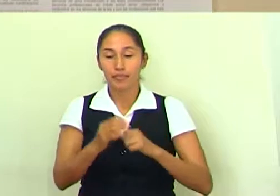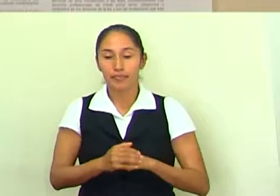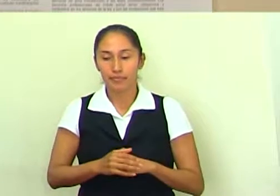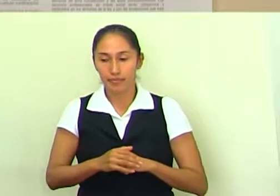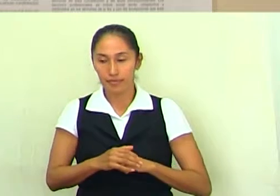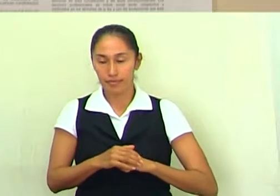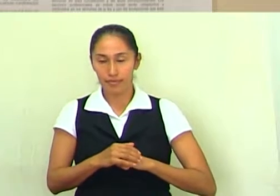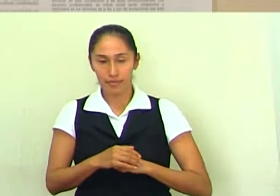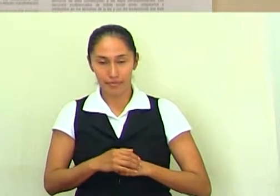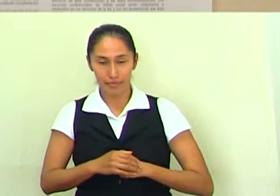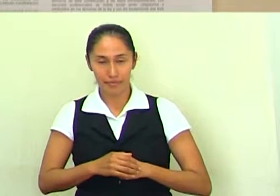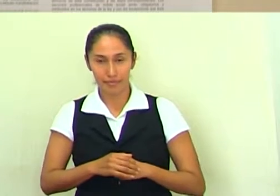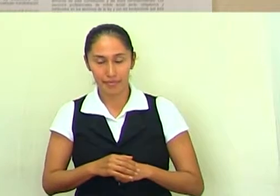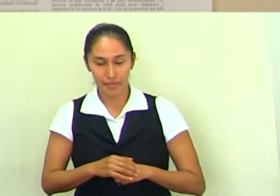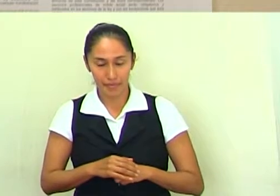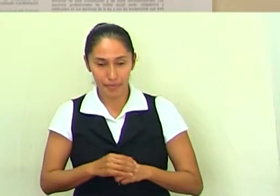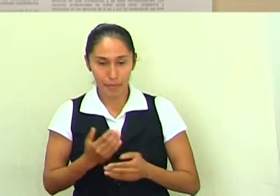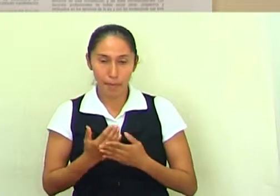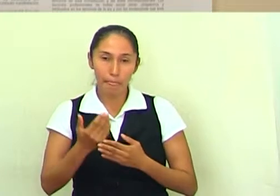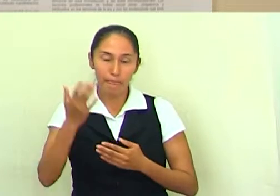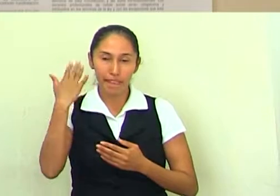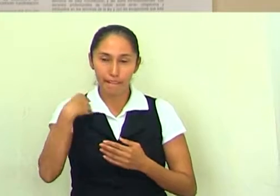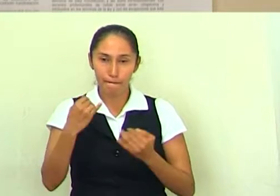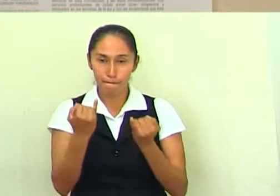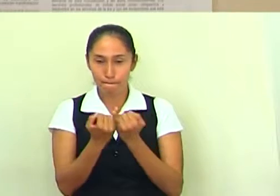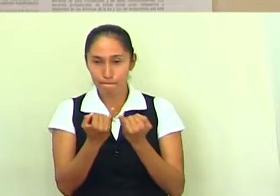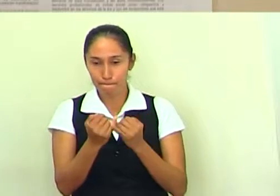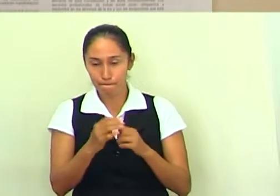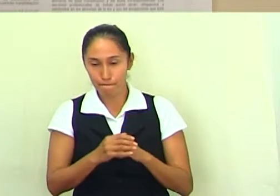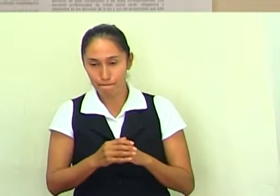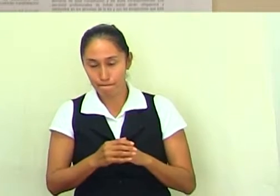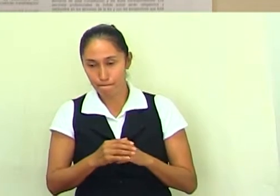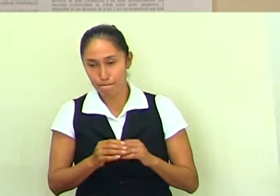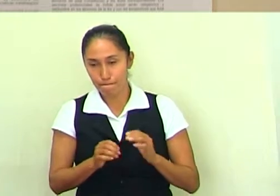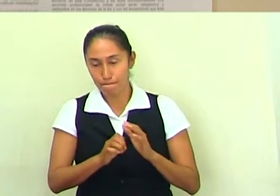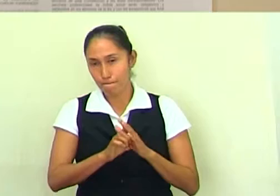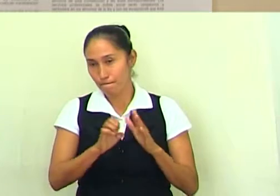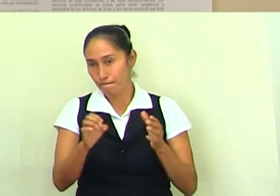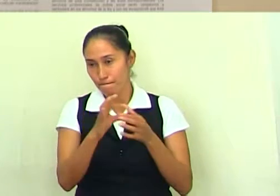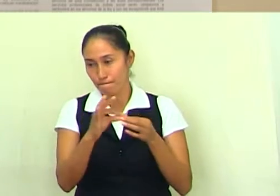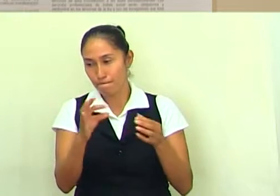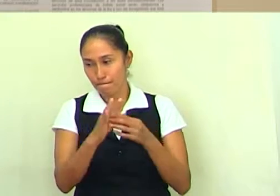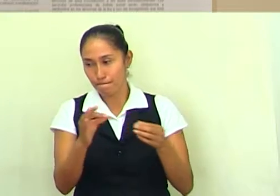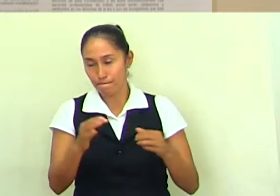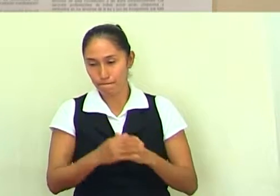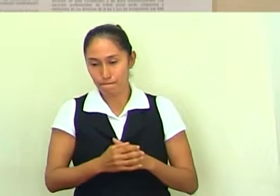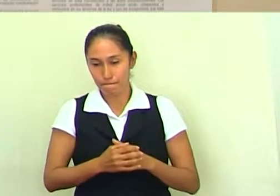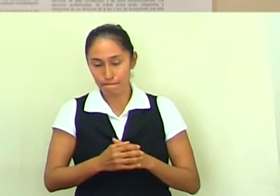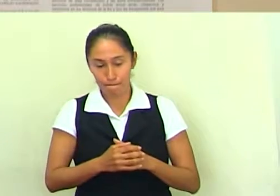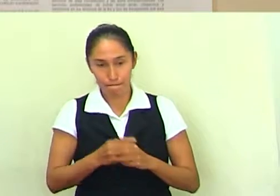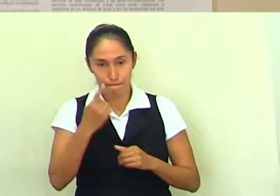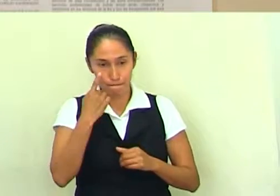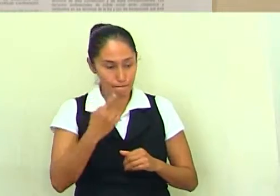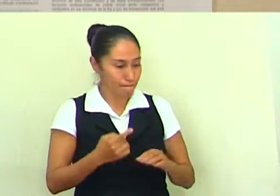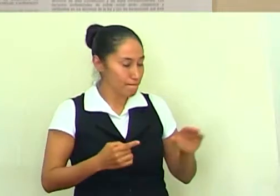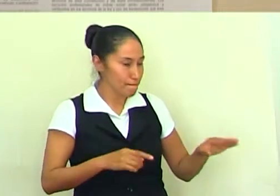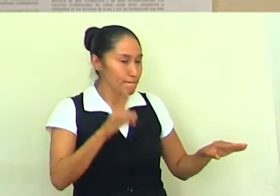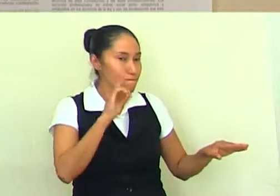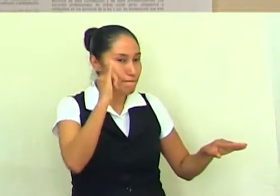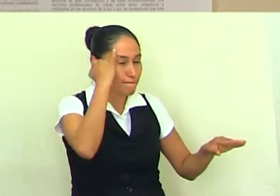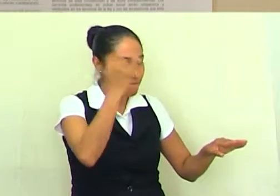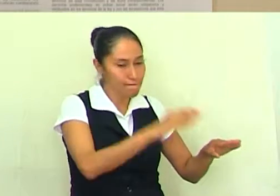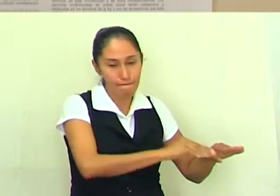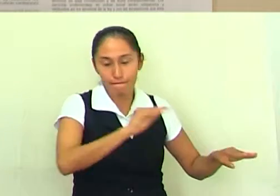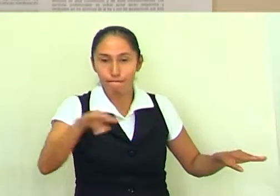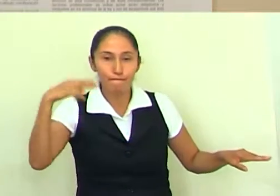lo dijimos en la historia de Itandio, cuando pues salió de la Mixteca, se fue a Veracruz, a